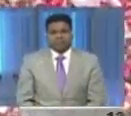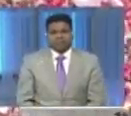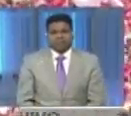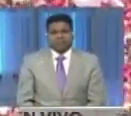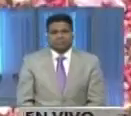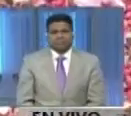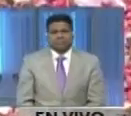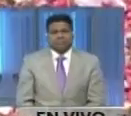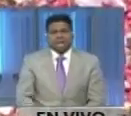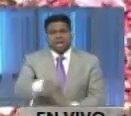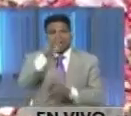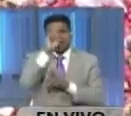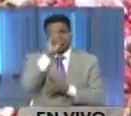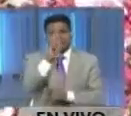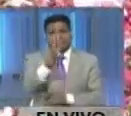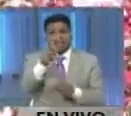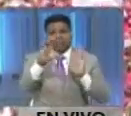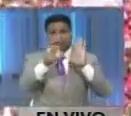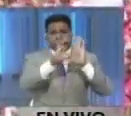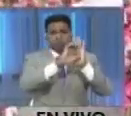En respeto a la Constitución y a la ley.